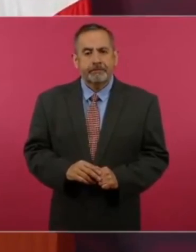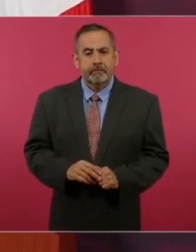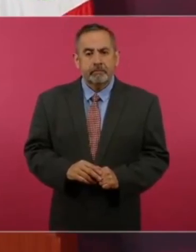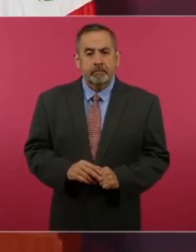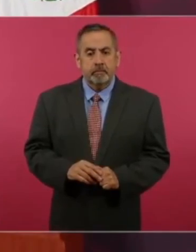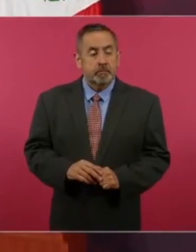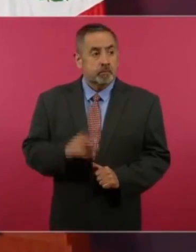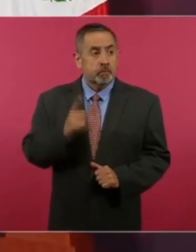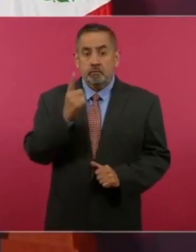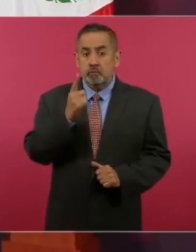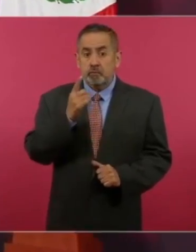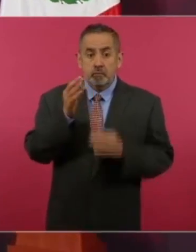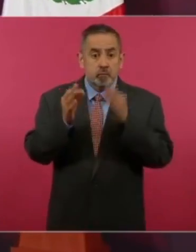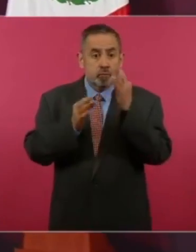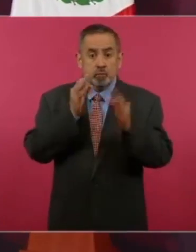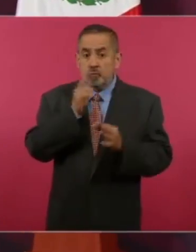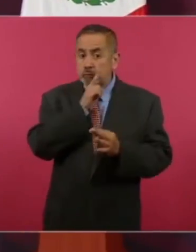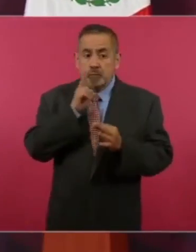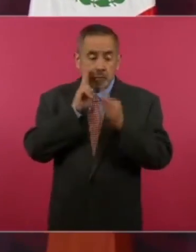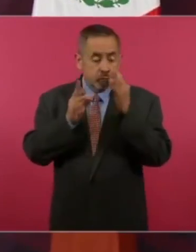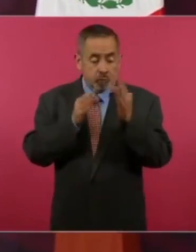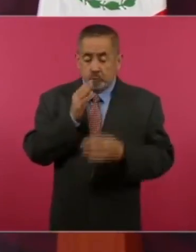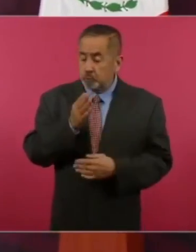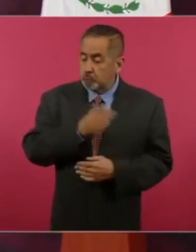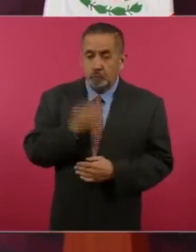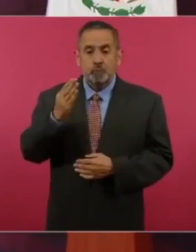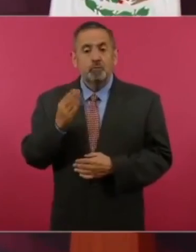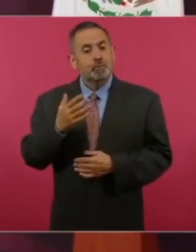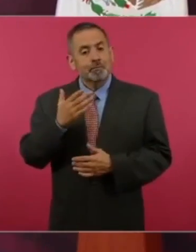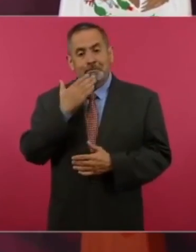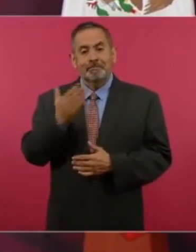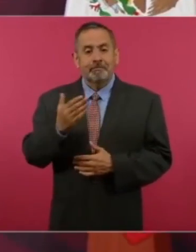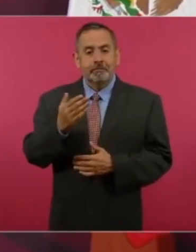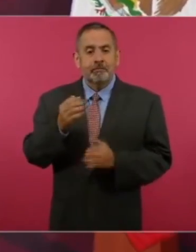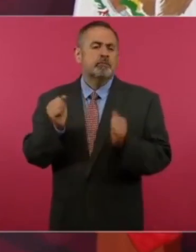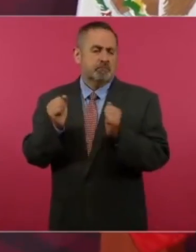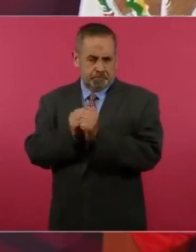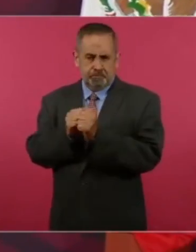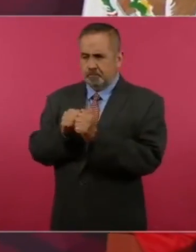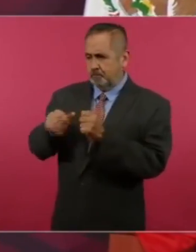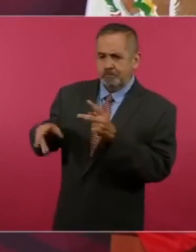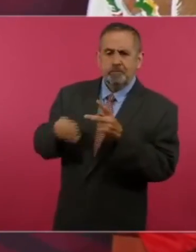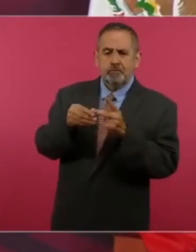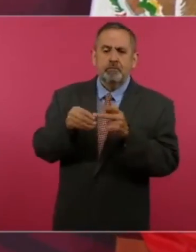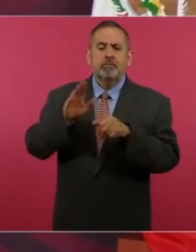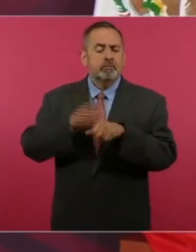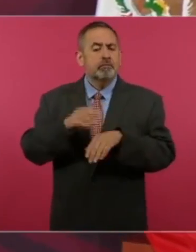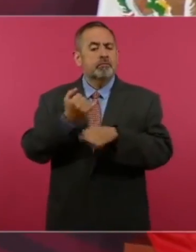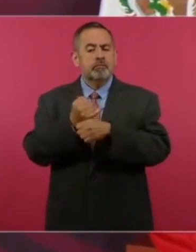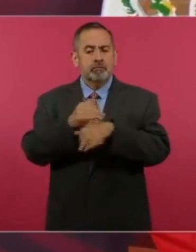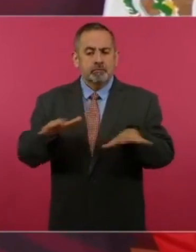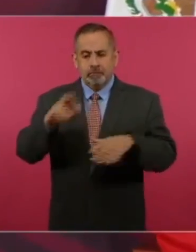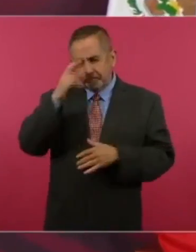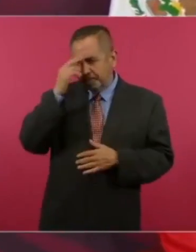una muy buena noticia que se complementa con la información que dio